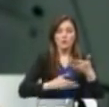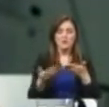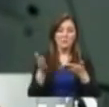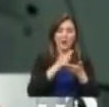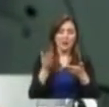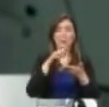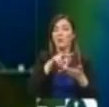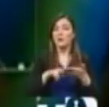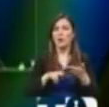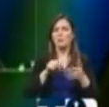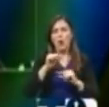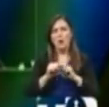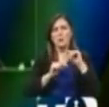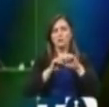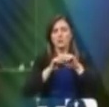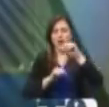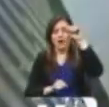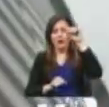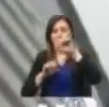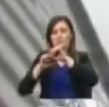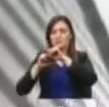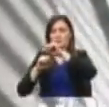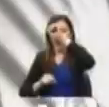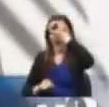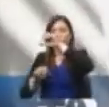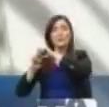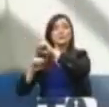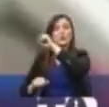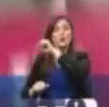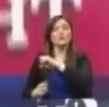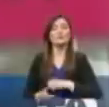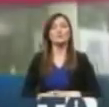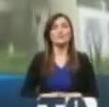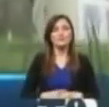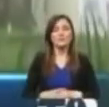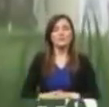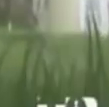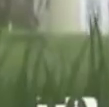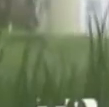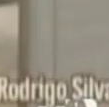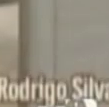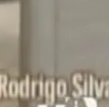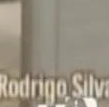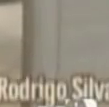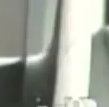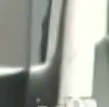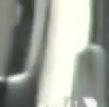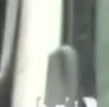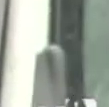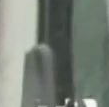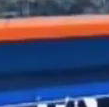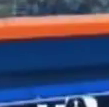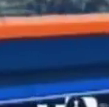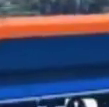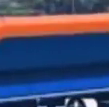documentos que se irían desclasificando al avance de las indagaciones. En Quito, Fausto Yepes, 24 horas.